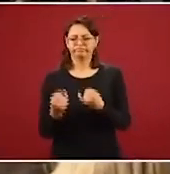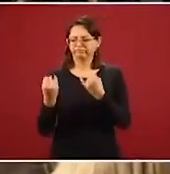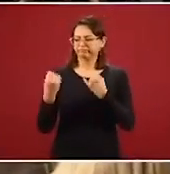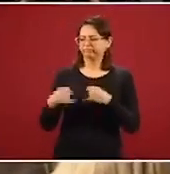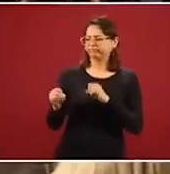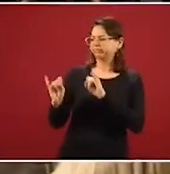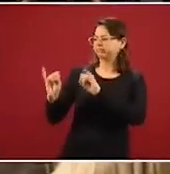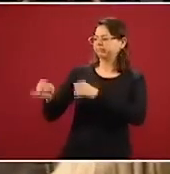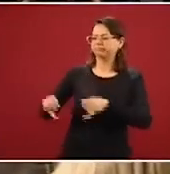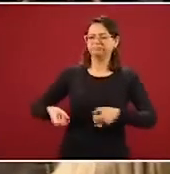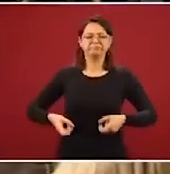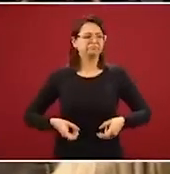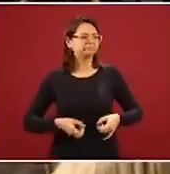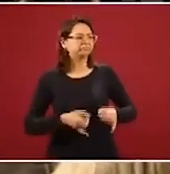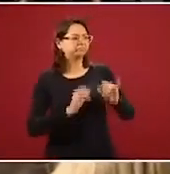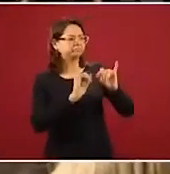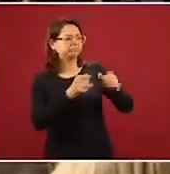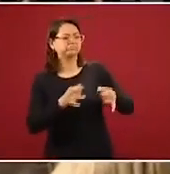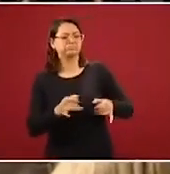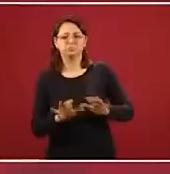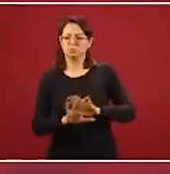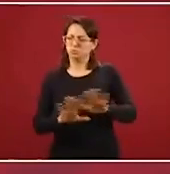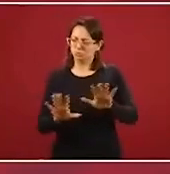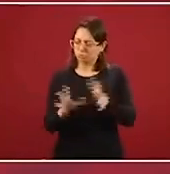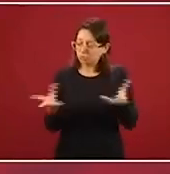no sea lo que prevalezca,